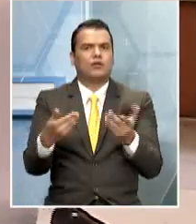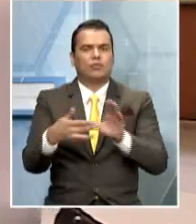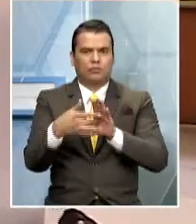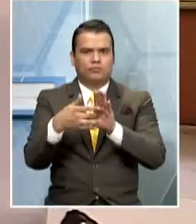primero de febrero